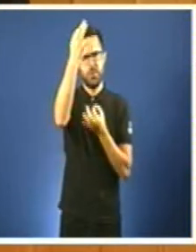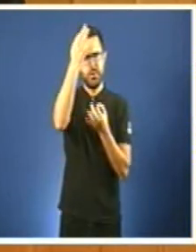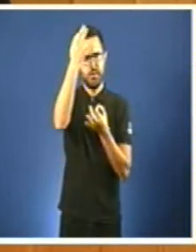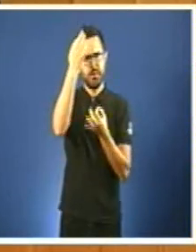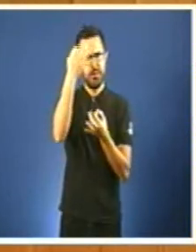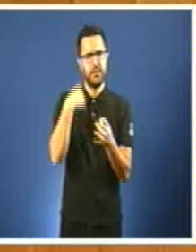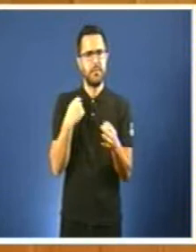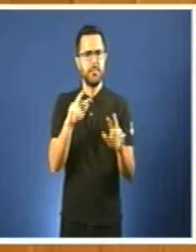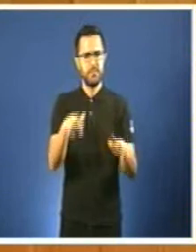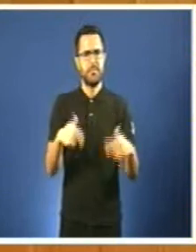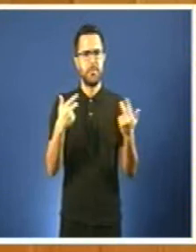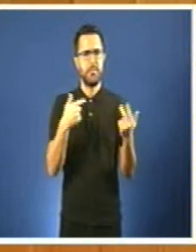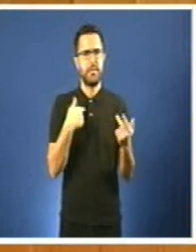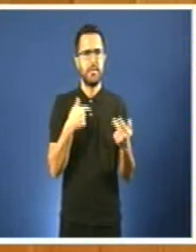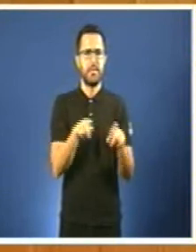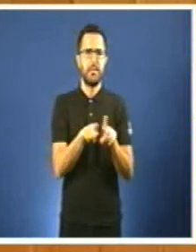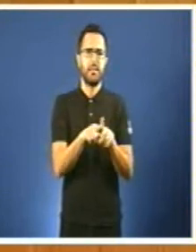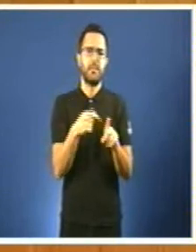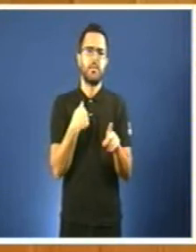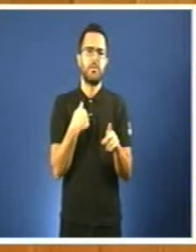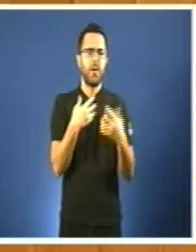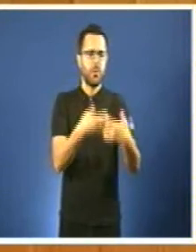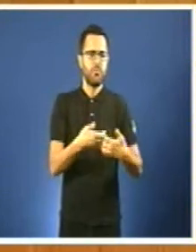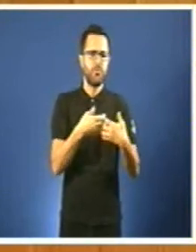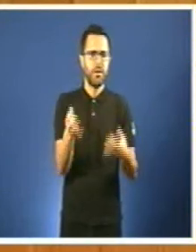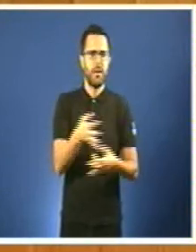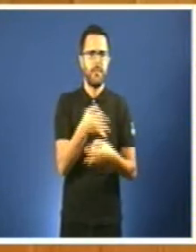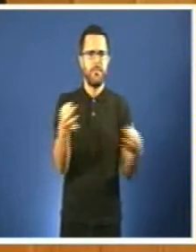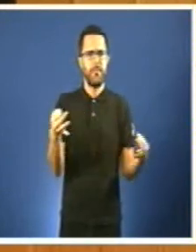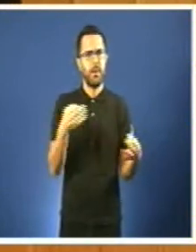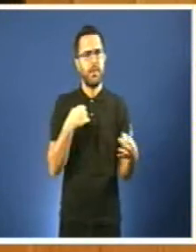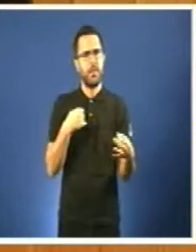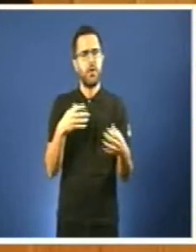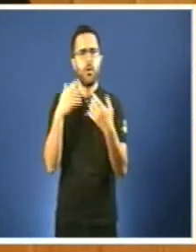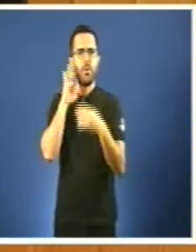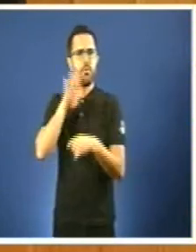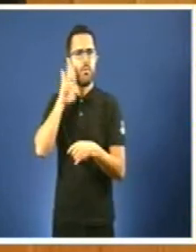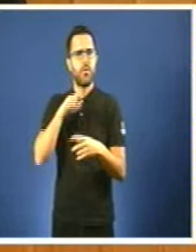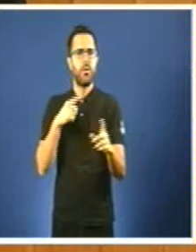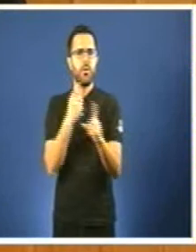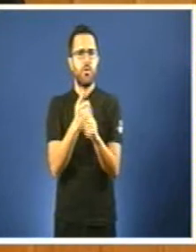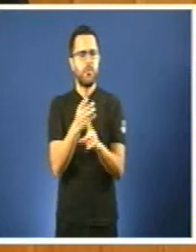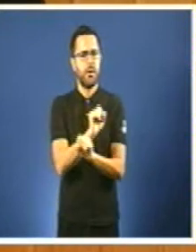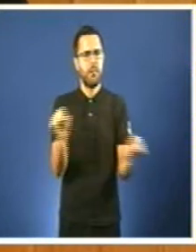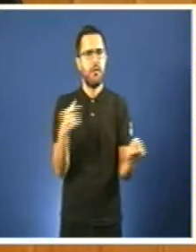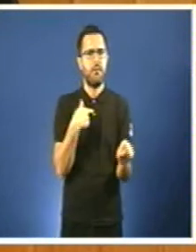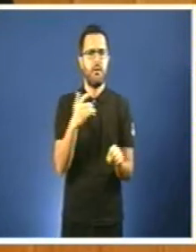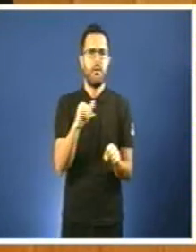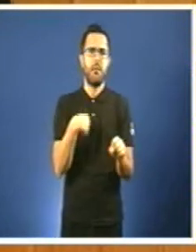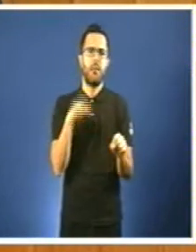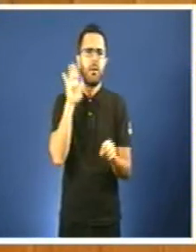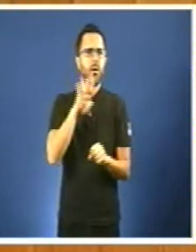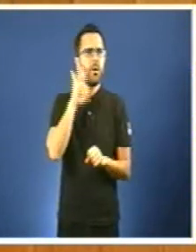que permitirían unha loita máis eficaz contra a corrupción. Por moito que exista unha corrupción estrutural, unha